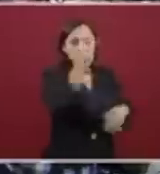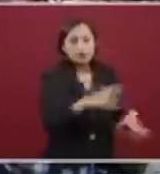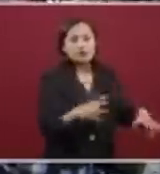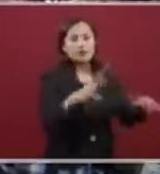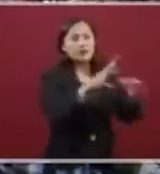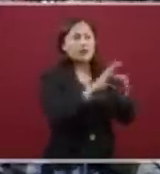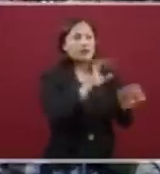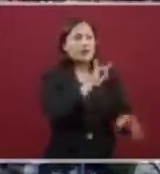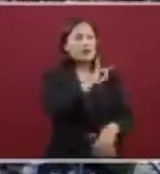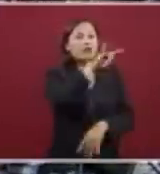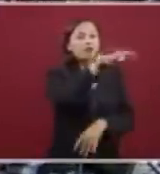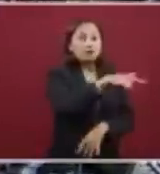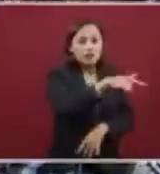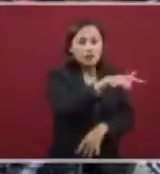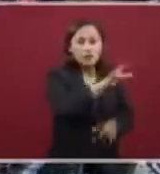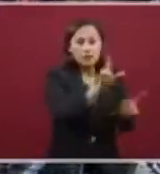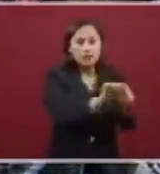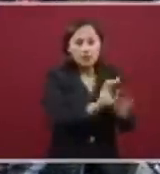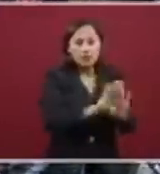avión